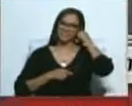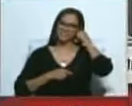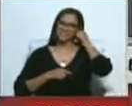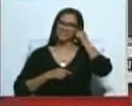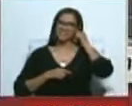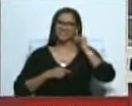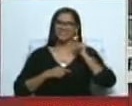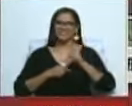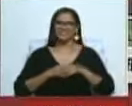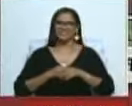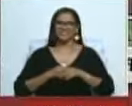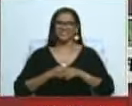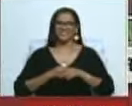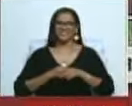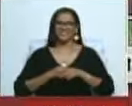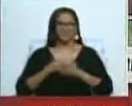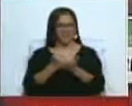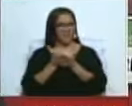¿Me ayuda?